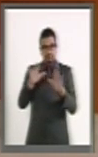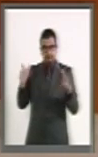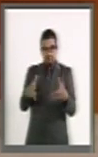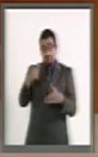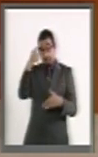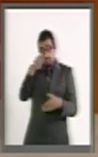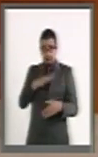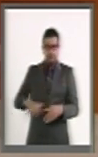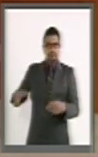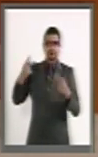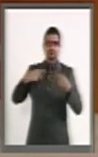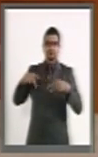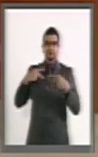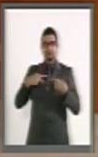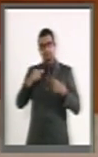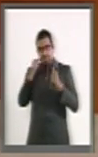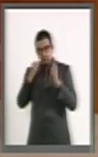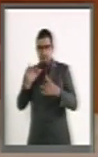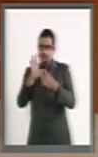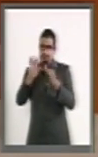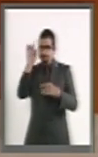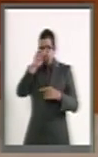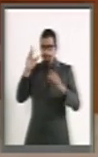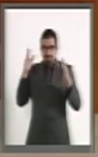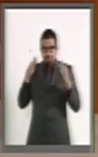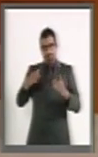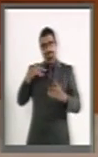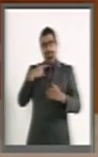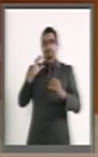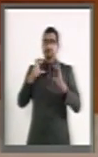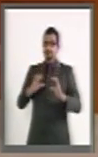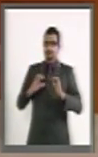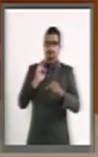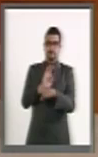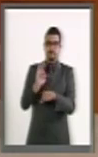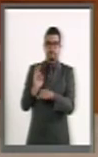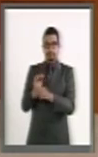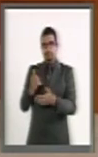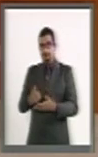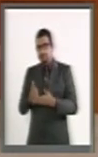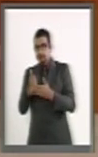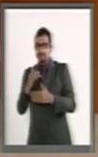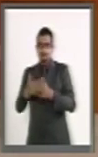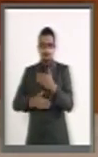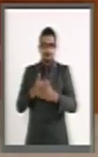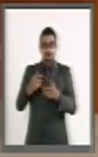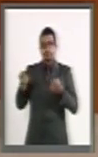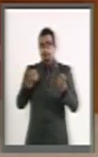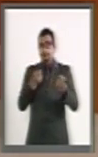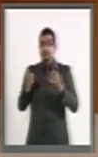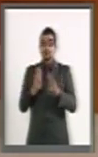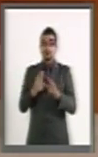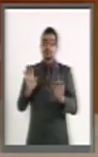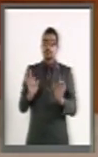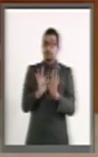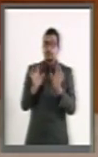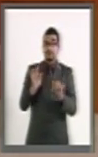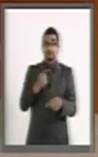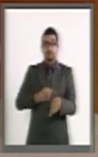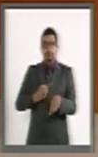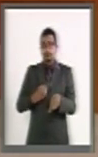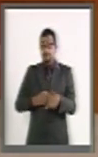población, a poder orientar sus acciones de prevención, tratamiento y control de una